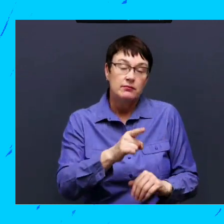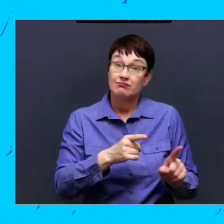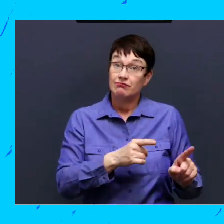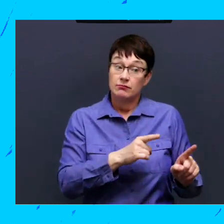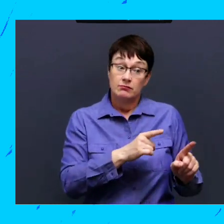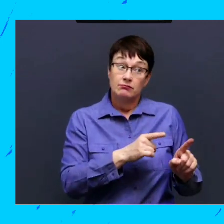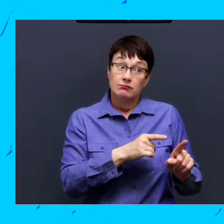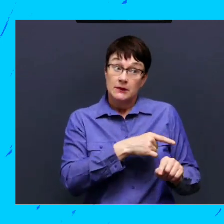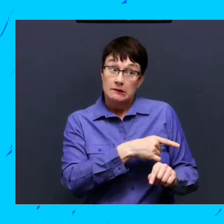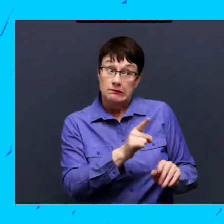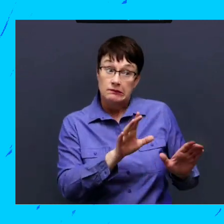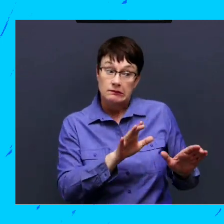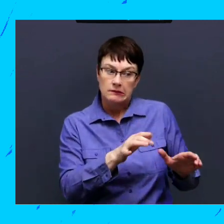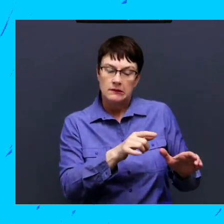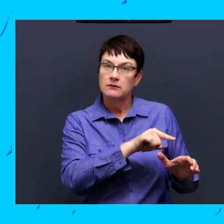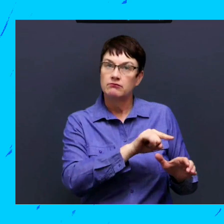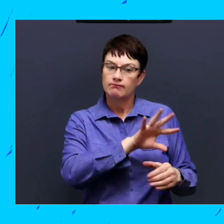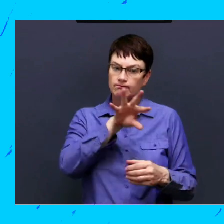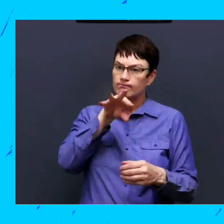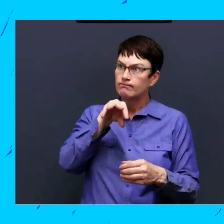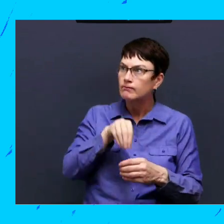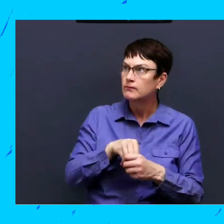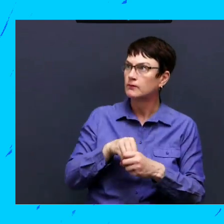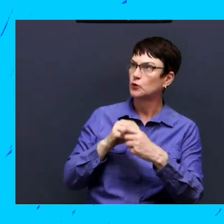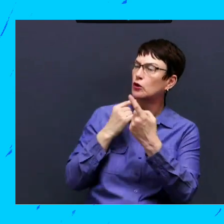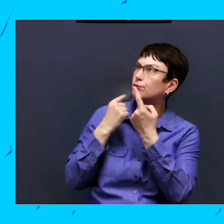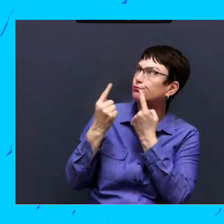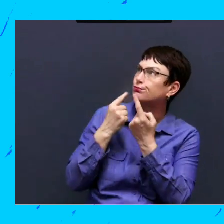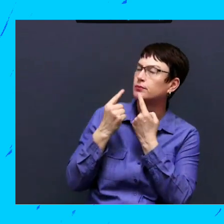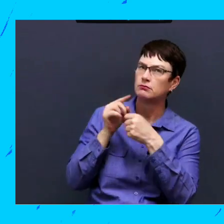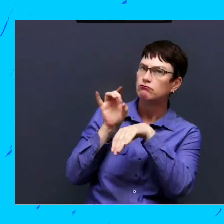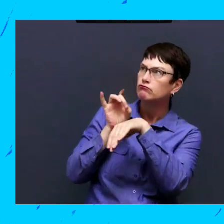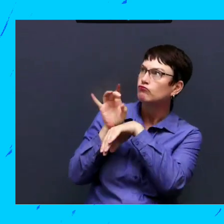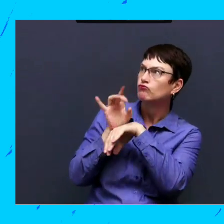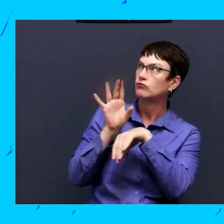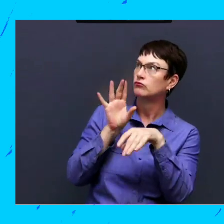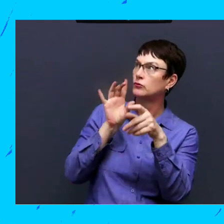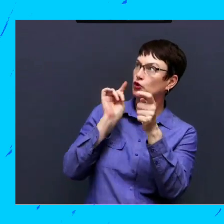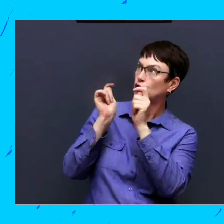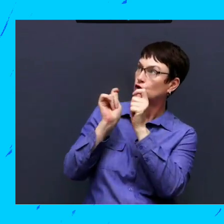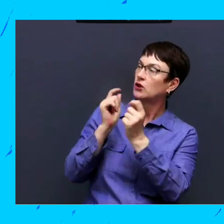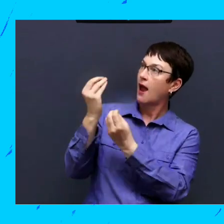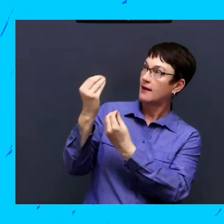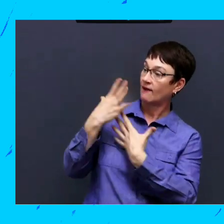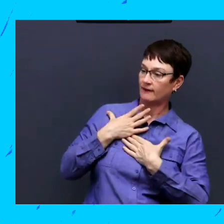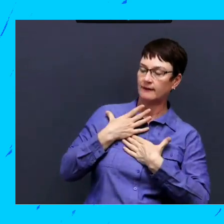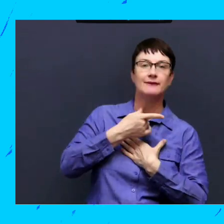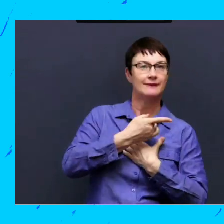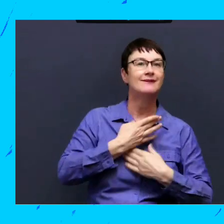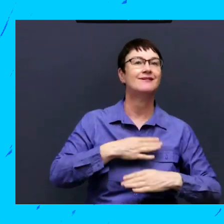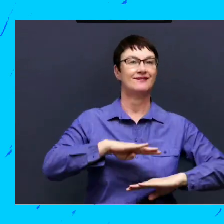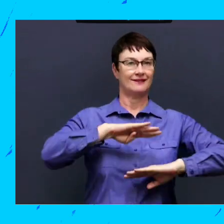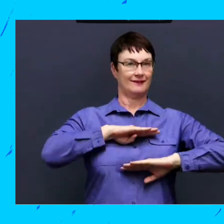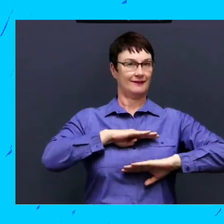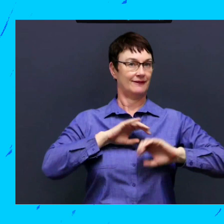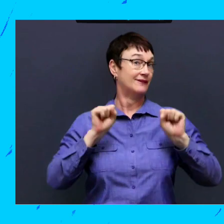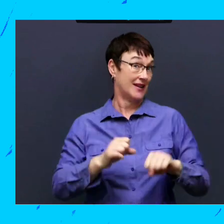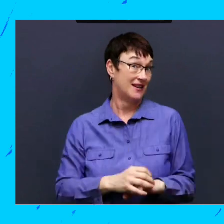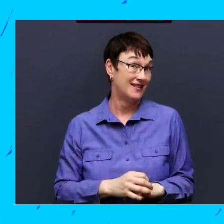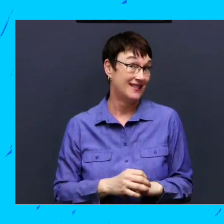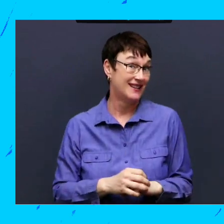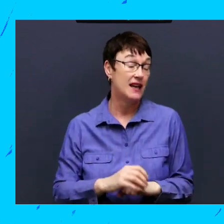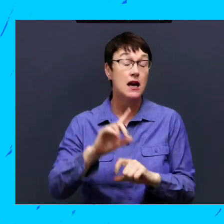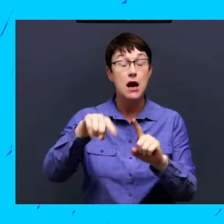a sentirse más satisfechos con los programas y servicios que reciben y es más probable que alcancen su máximo